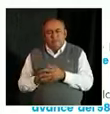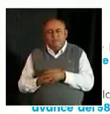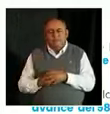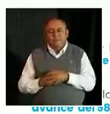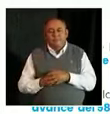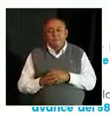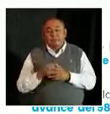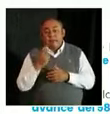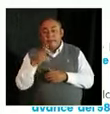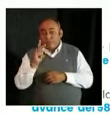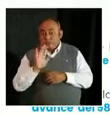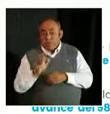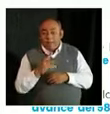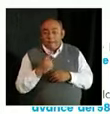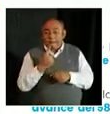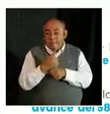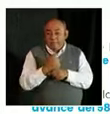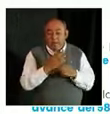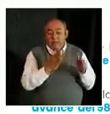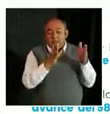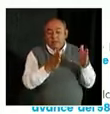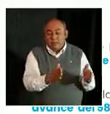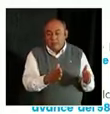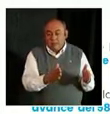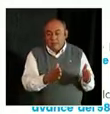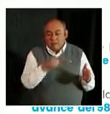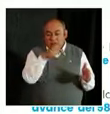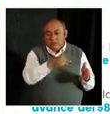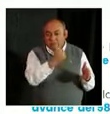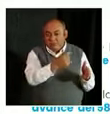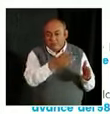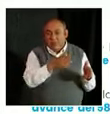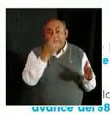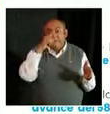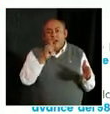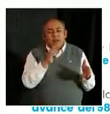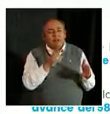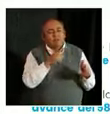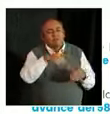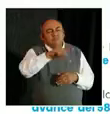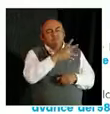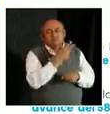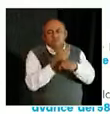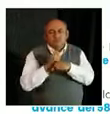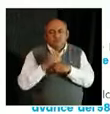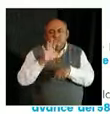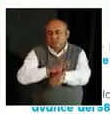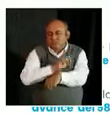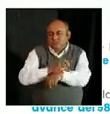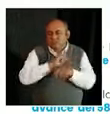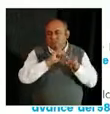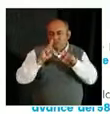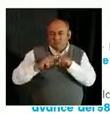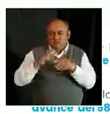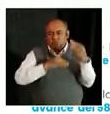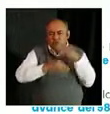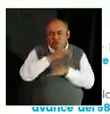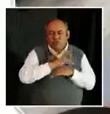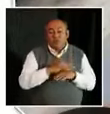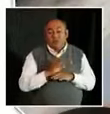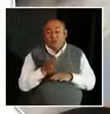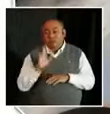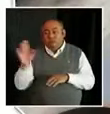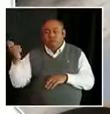de ejecución del tema eléctrico. Ya se están dando los primeros anticipos